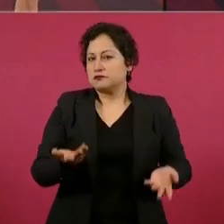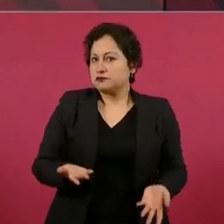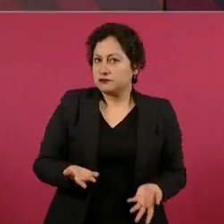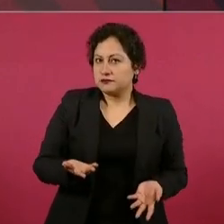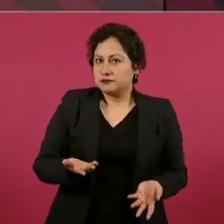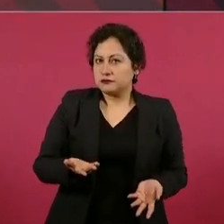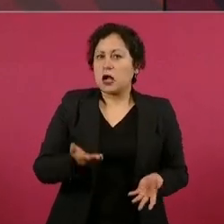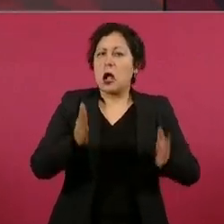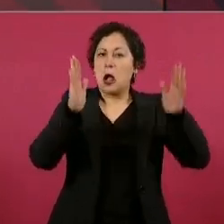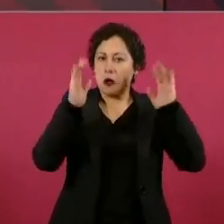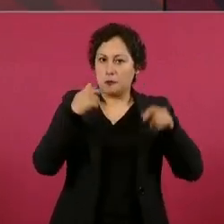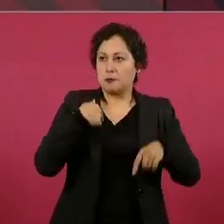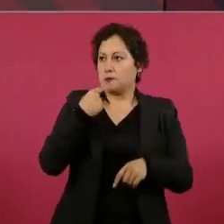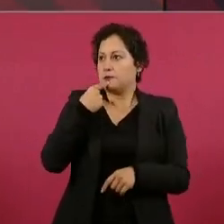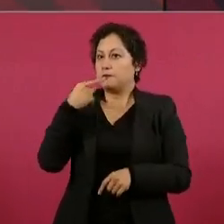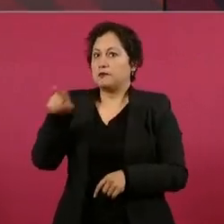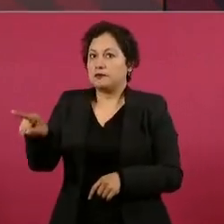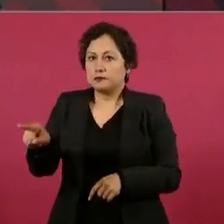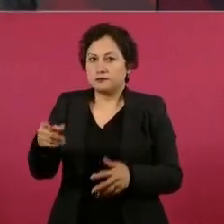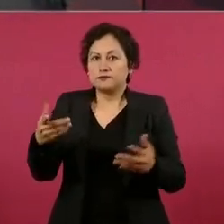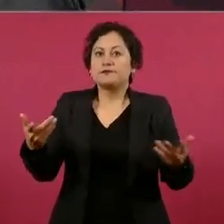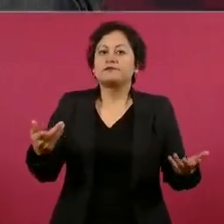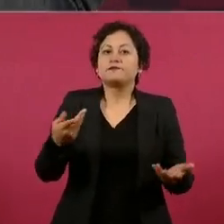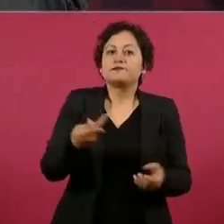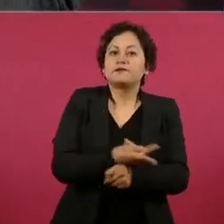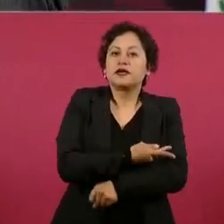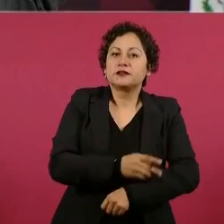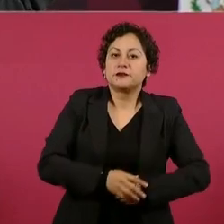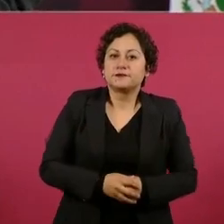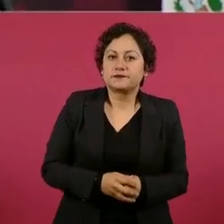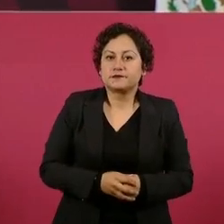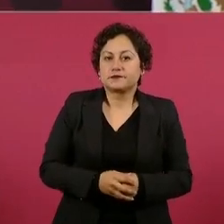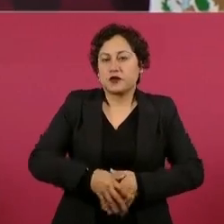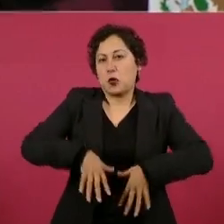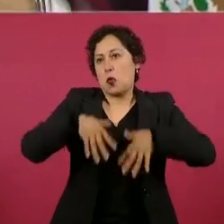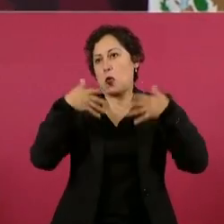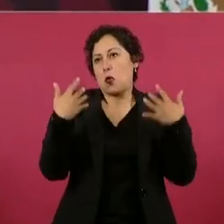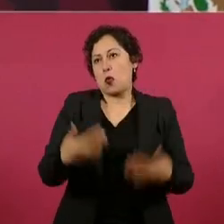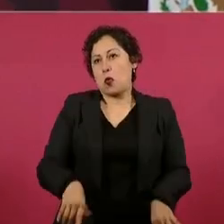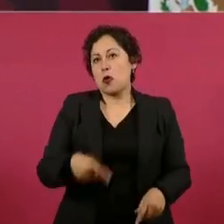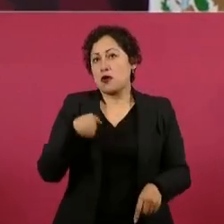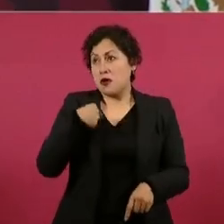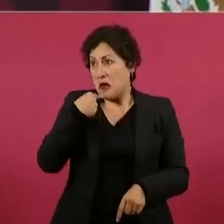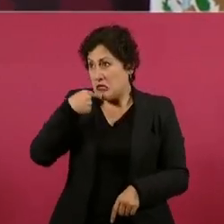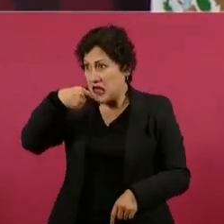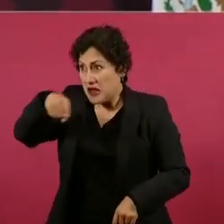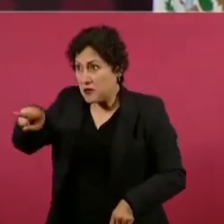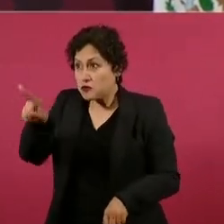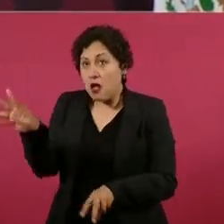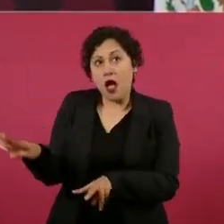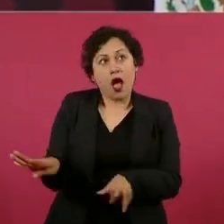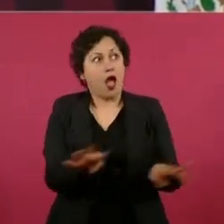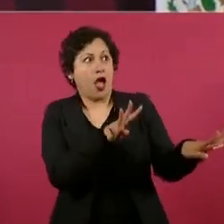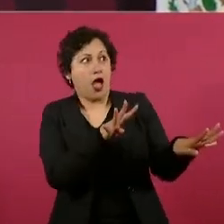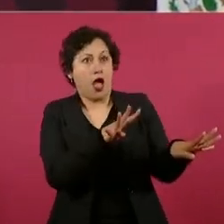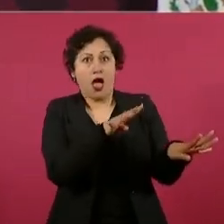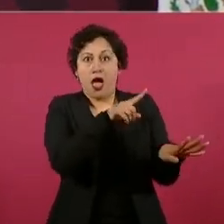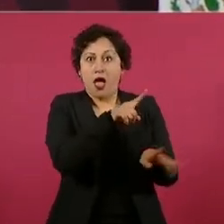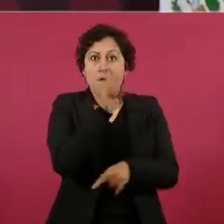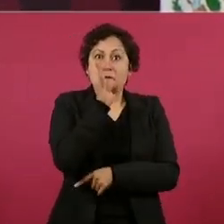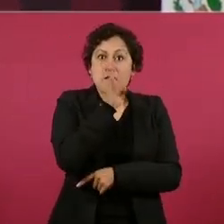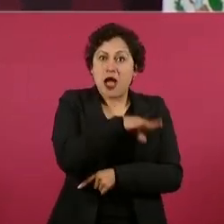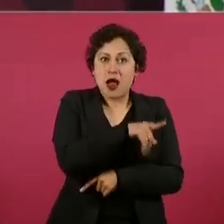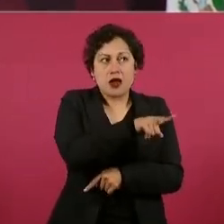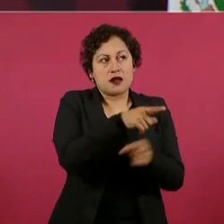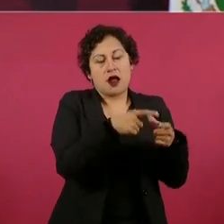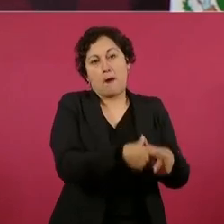Entonces la denuncio, ¡uf! La hago grandísima, ¿no? A una calumniadora